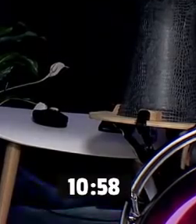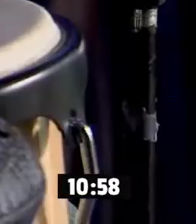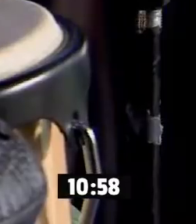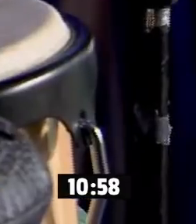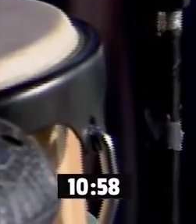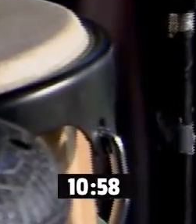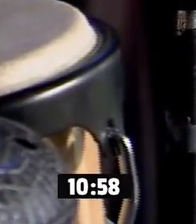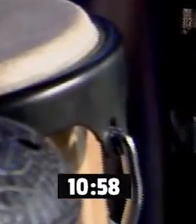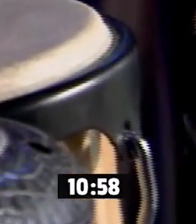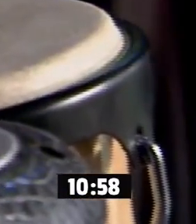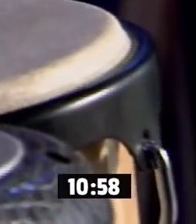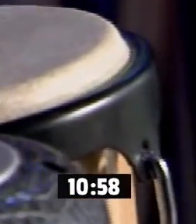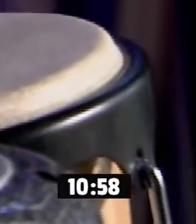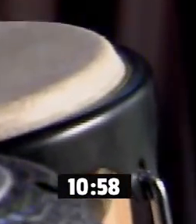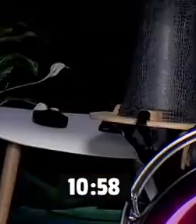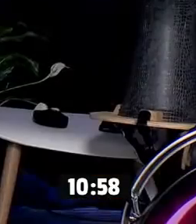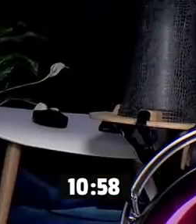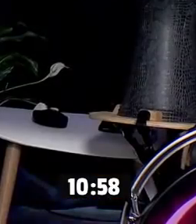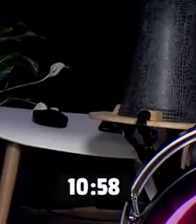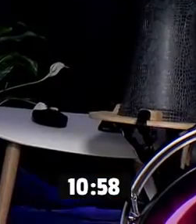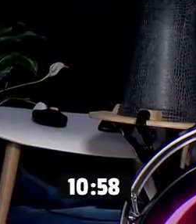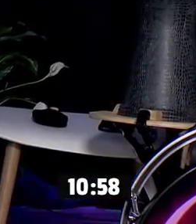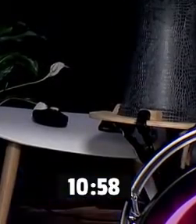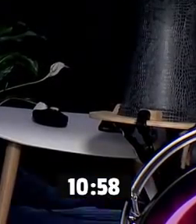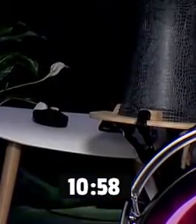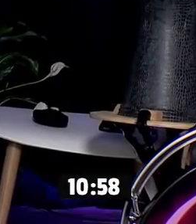soledad. Encuentras todas las